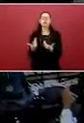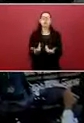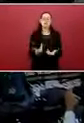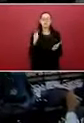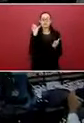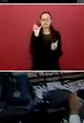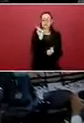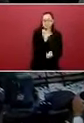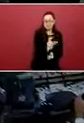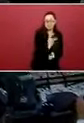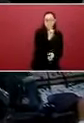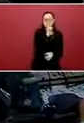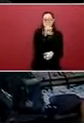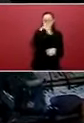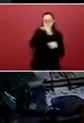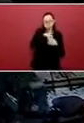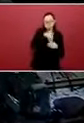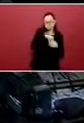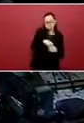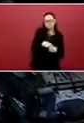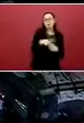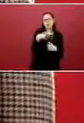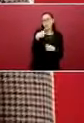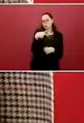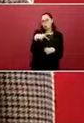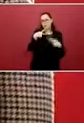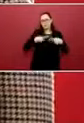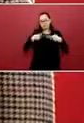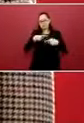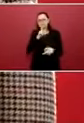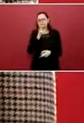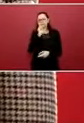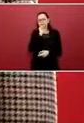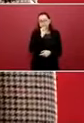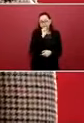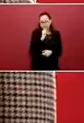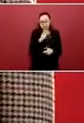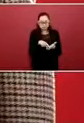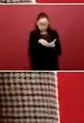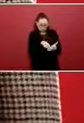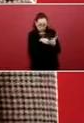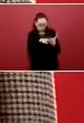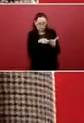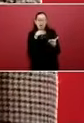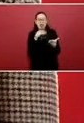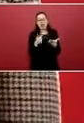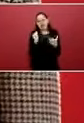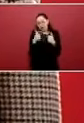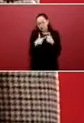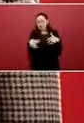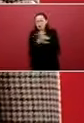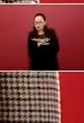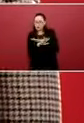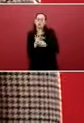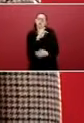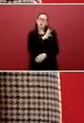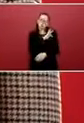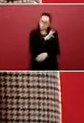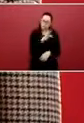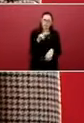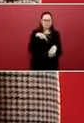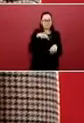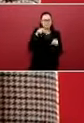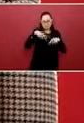que tenemos en resguardo, para que en su momento que quieran hacer algún movimiento, con esa cédula puedan acercarse